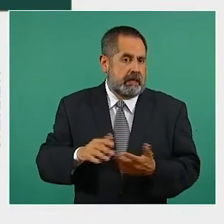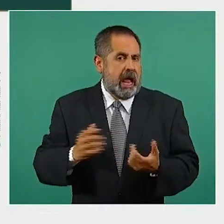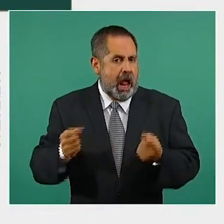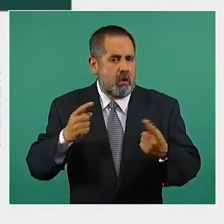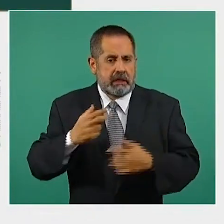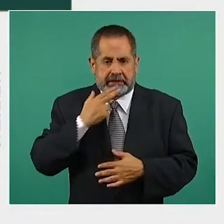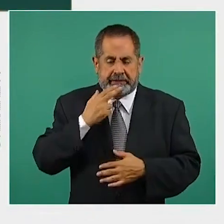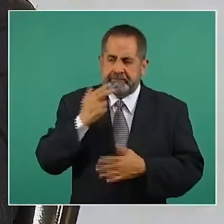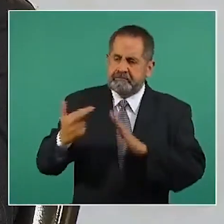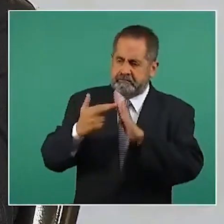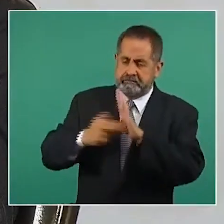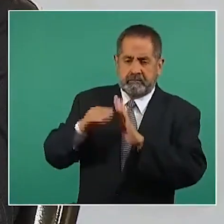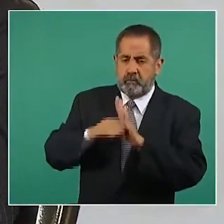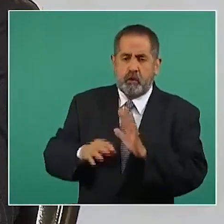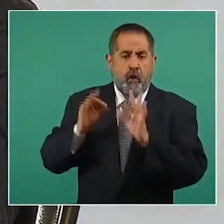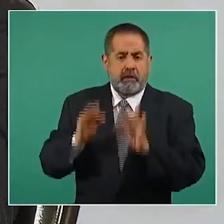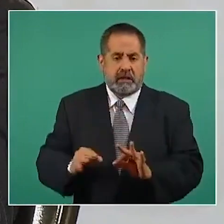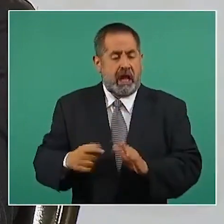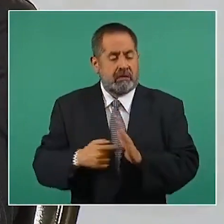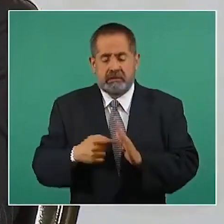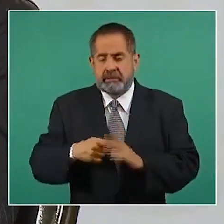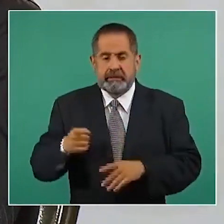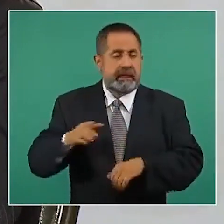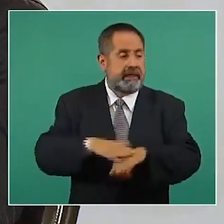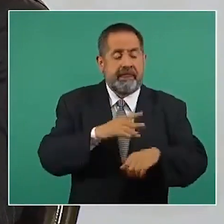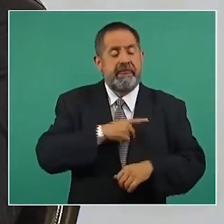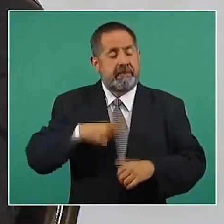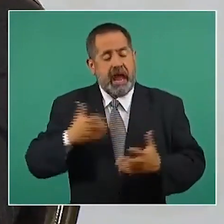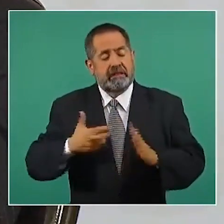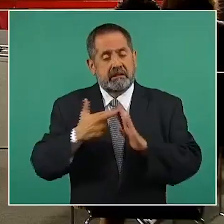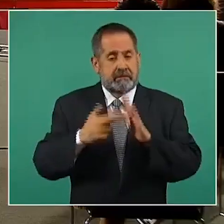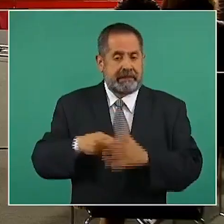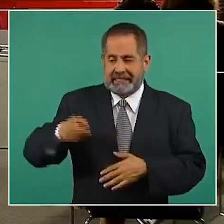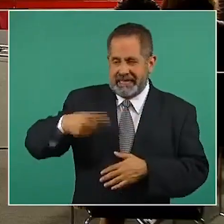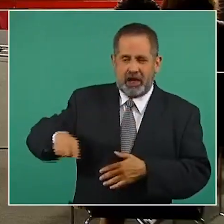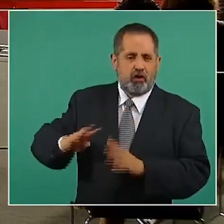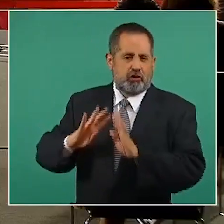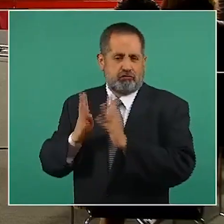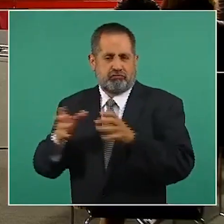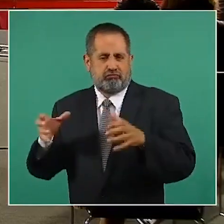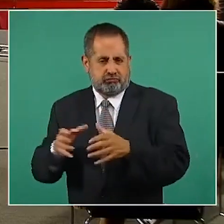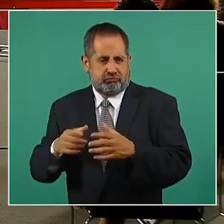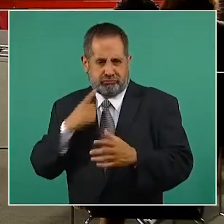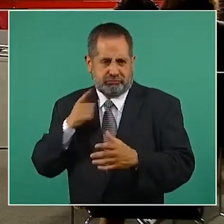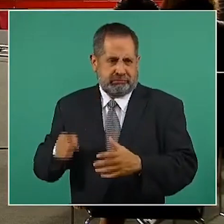resultaron en lineamientos oficiales o parte de lineamientos oficiales. El panel multidisciplinario,